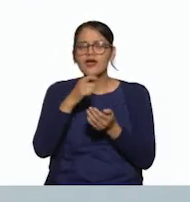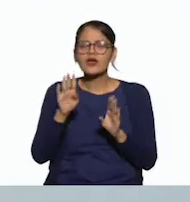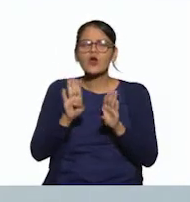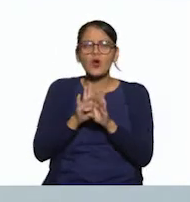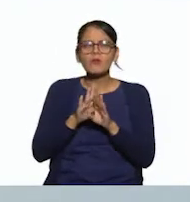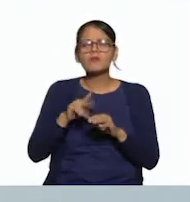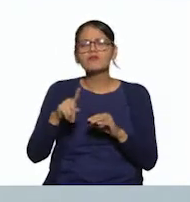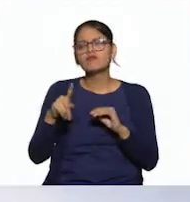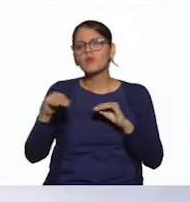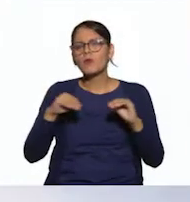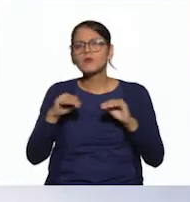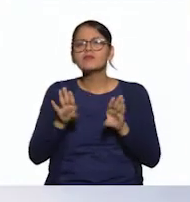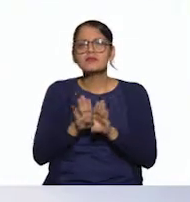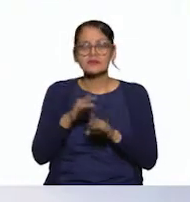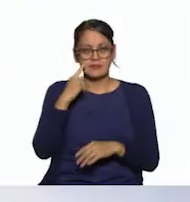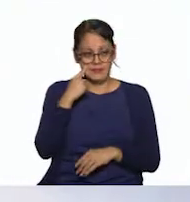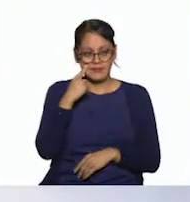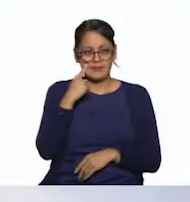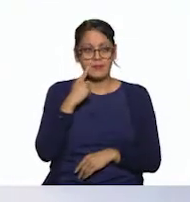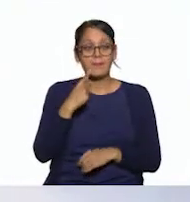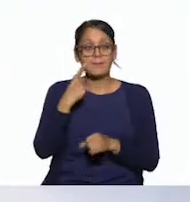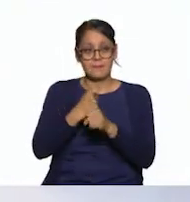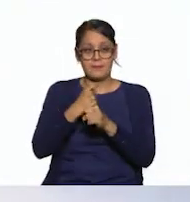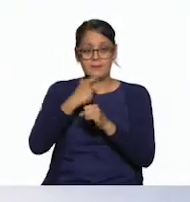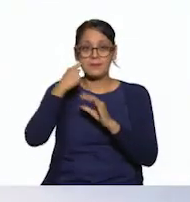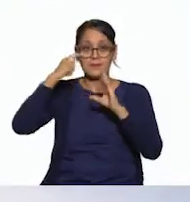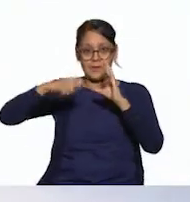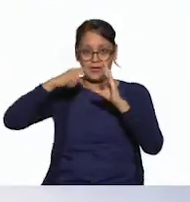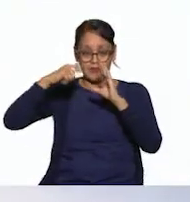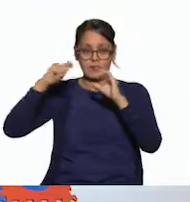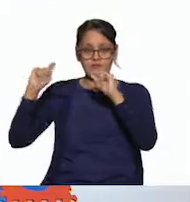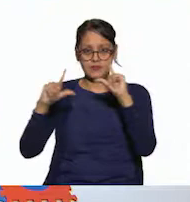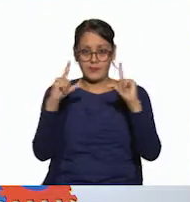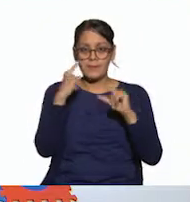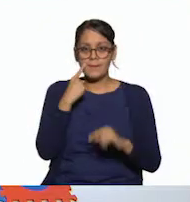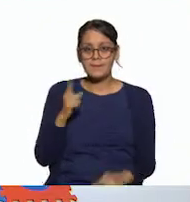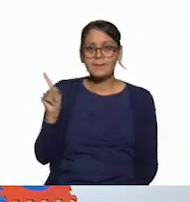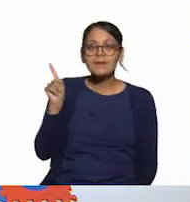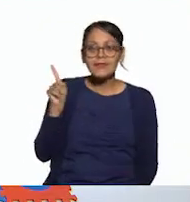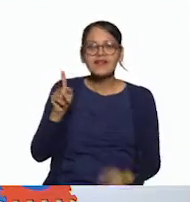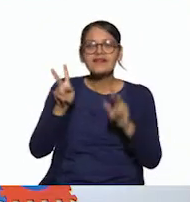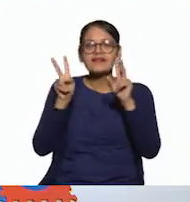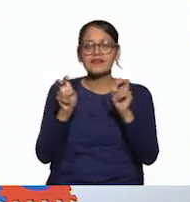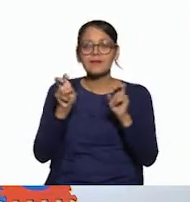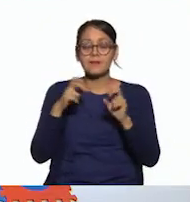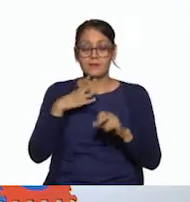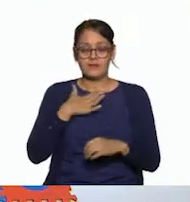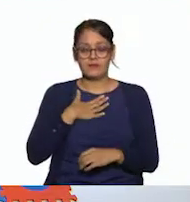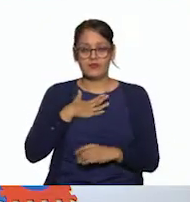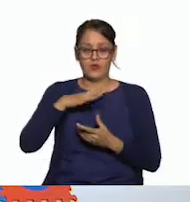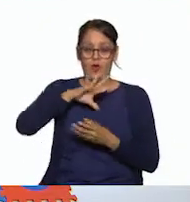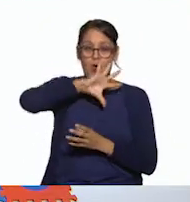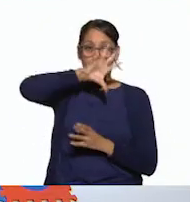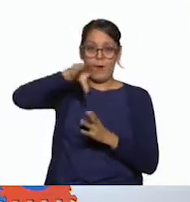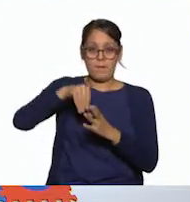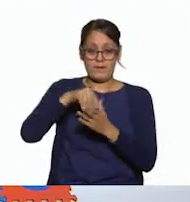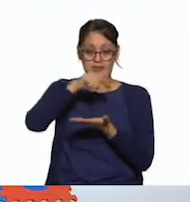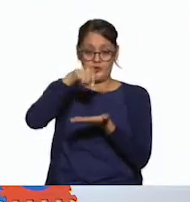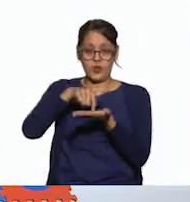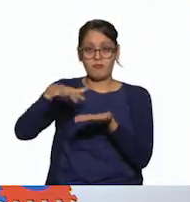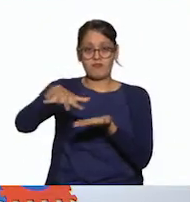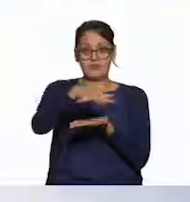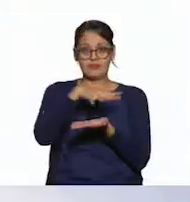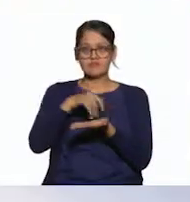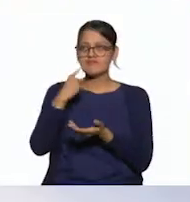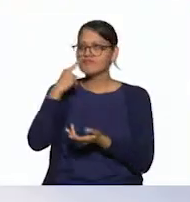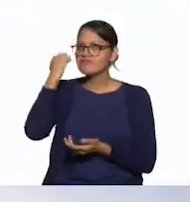con ella. Para lo cual vamos a ver el siguiente video titulado Explorando el espacio total. Que es algo que